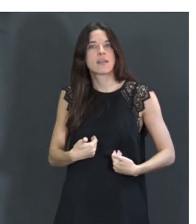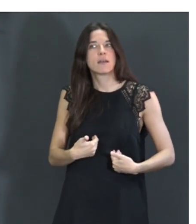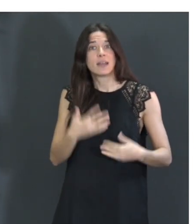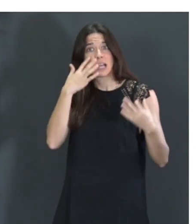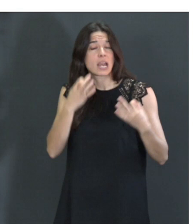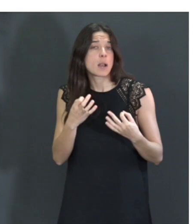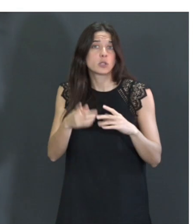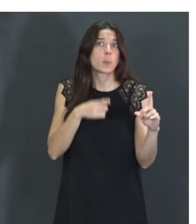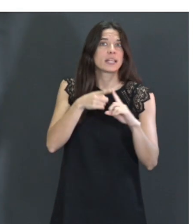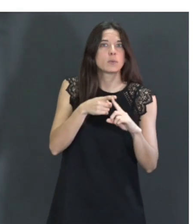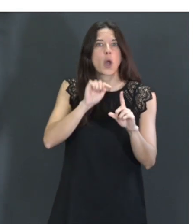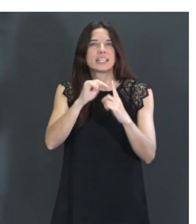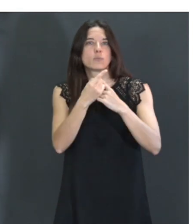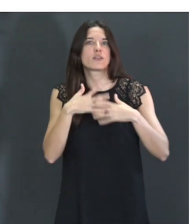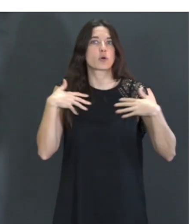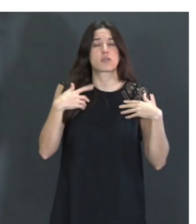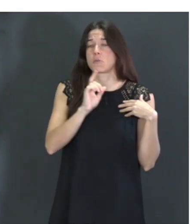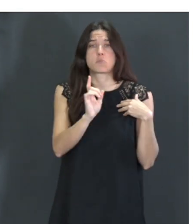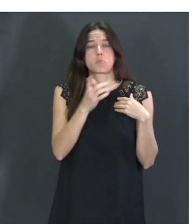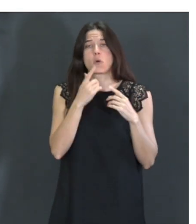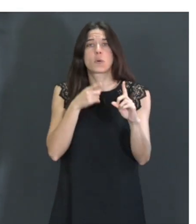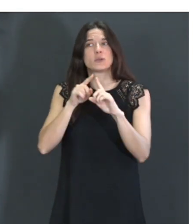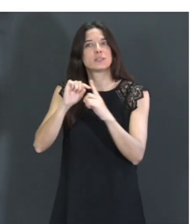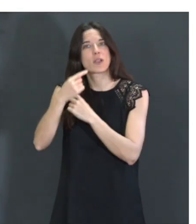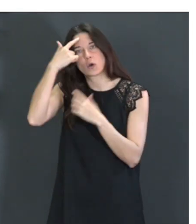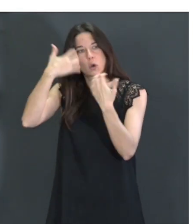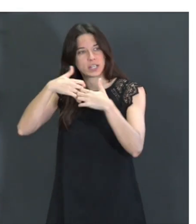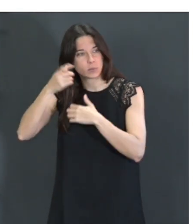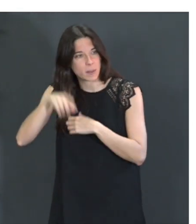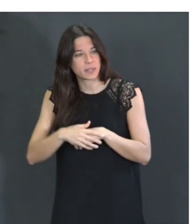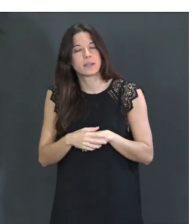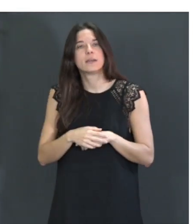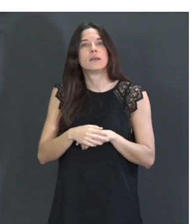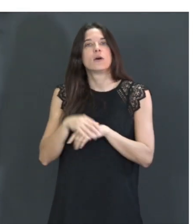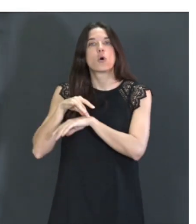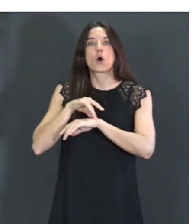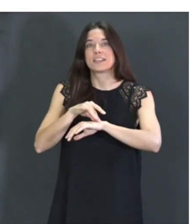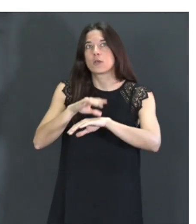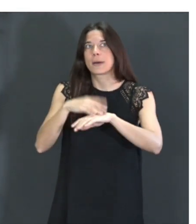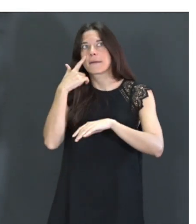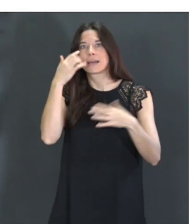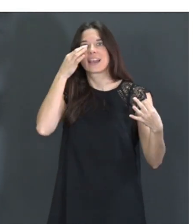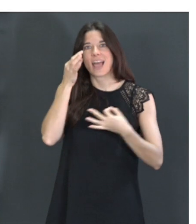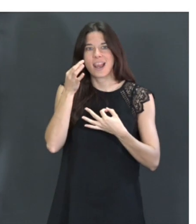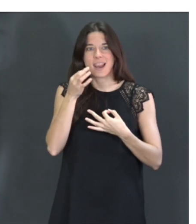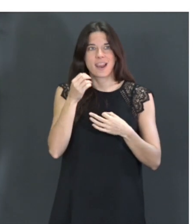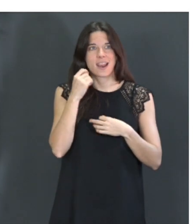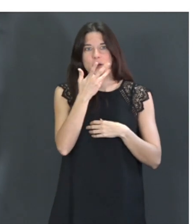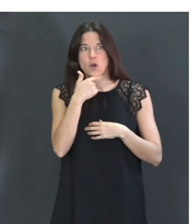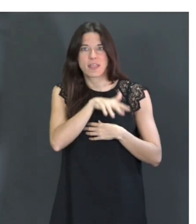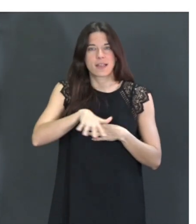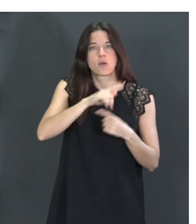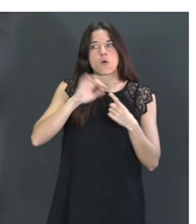no buscan una estimulación emocional, sino también una estimulación cognitiva, una orientación a la realidad o la propuesta de